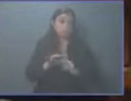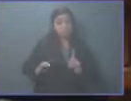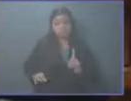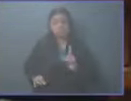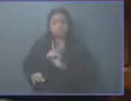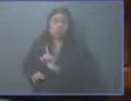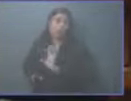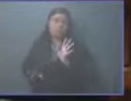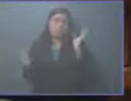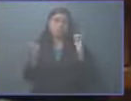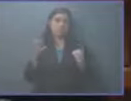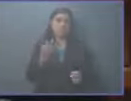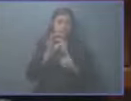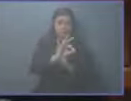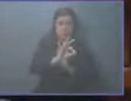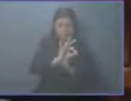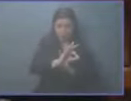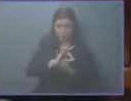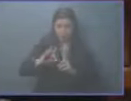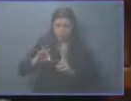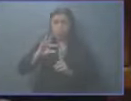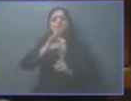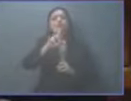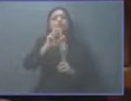funcionario que esté siendo procesado.